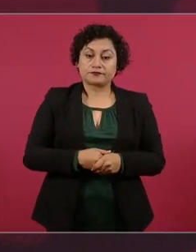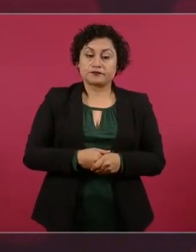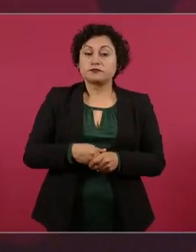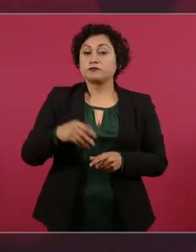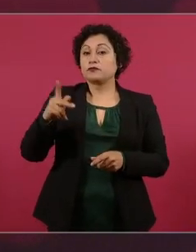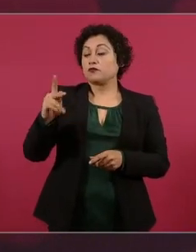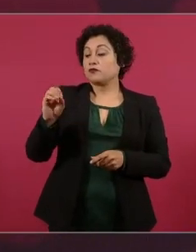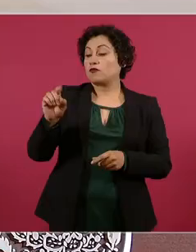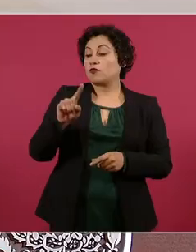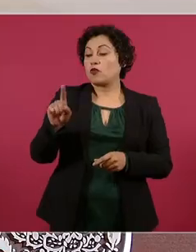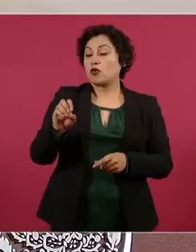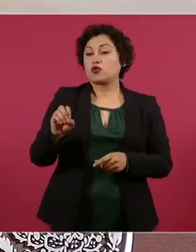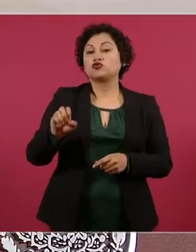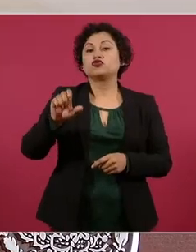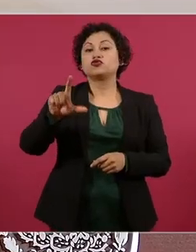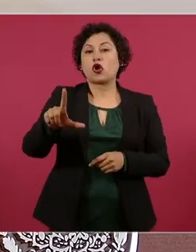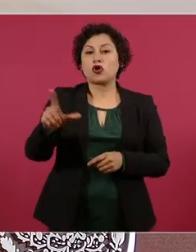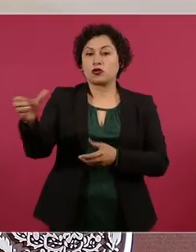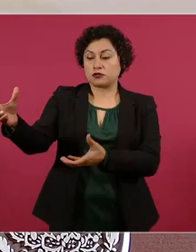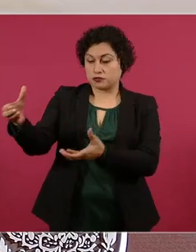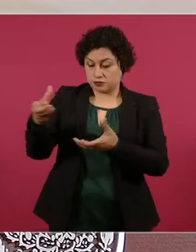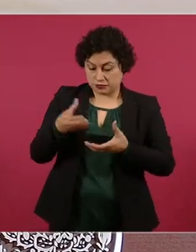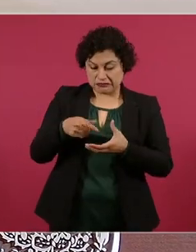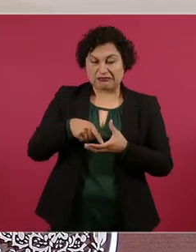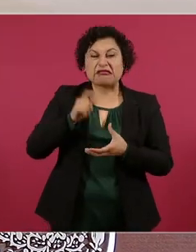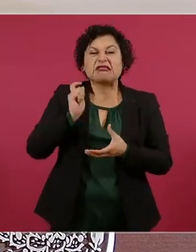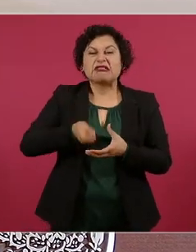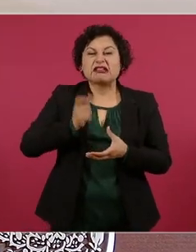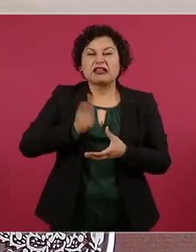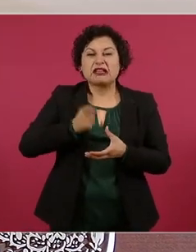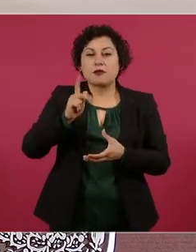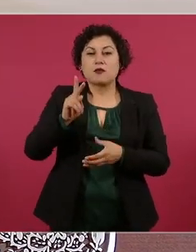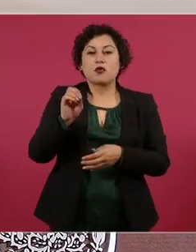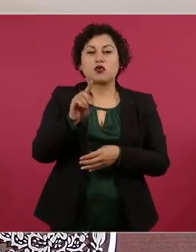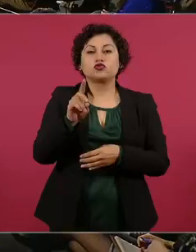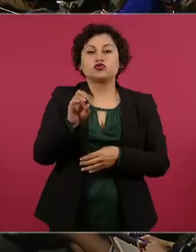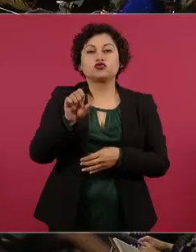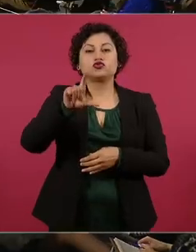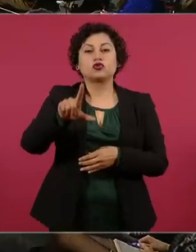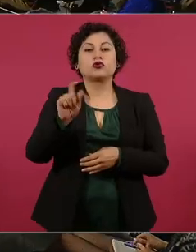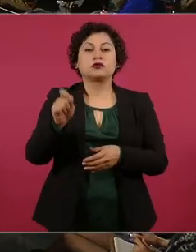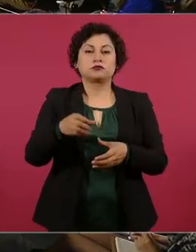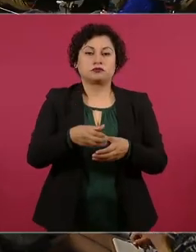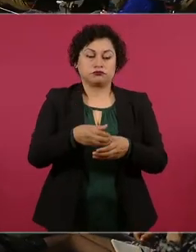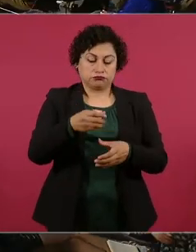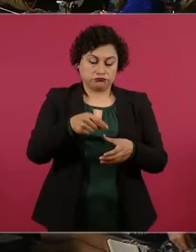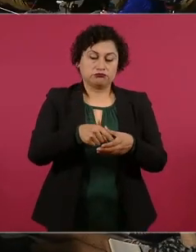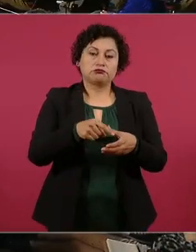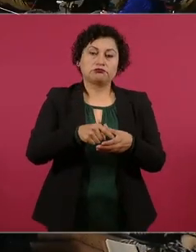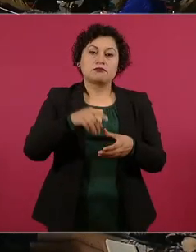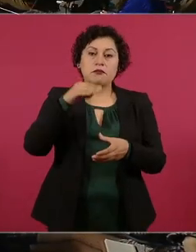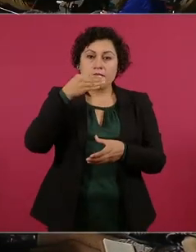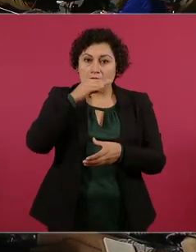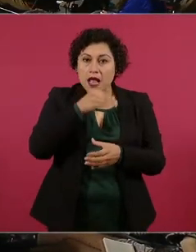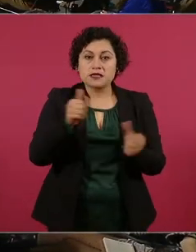es este maíz con cacao y da mucha